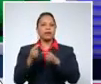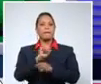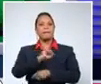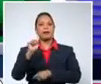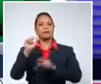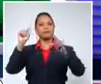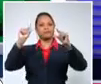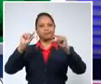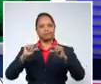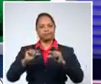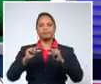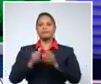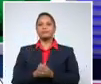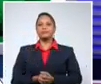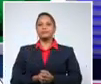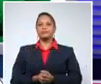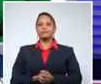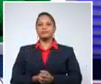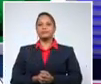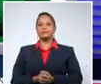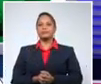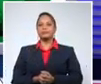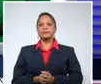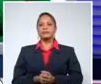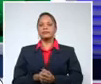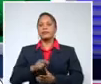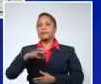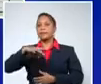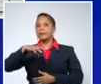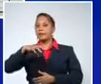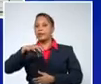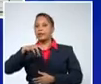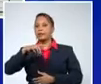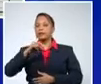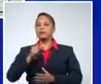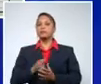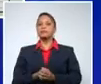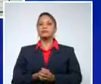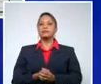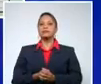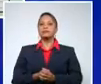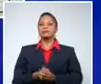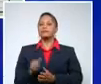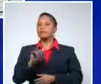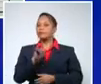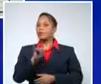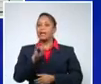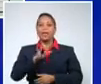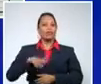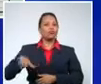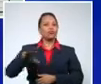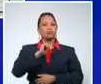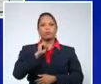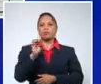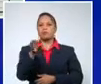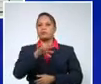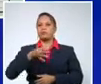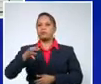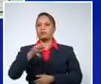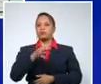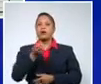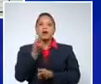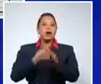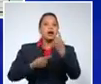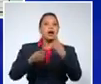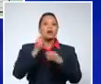reducción. Pinar del Río, con casos también en todos los municipios, aunque la mayor